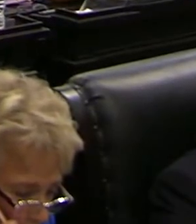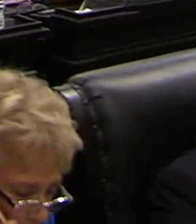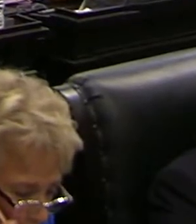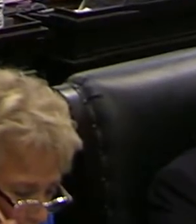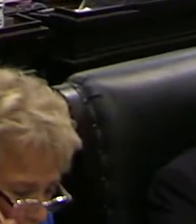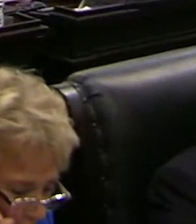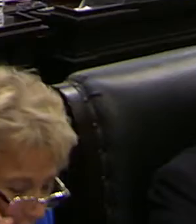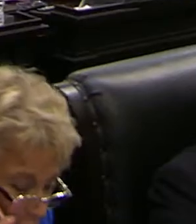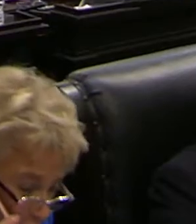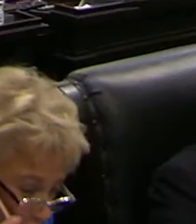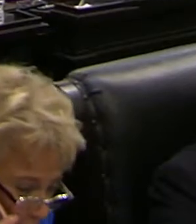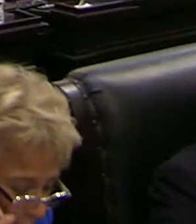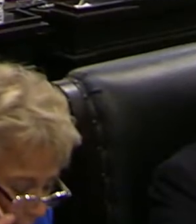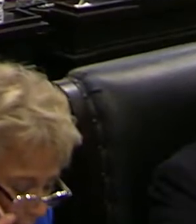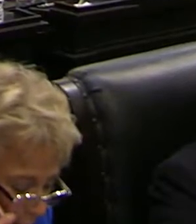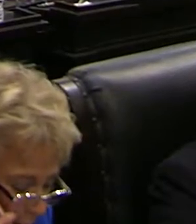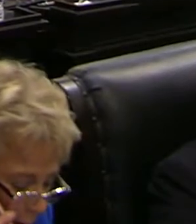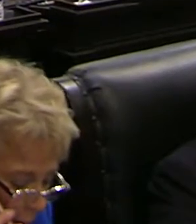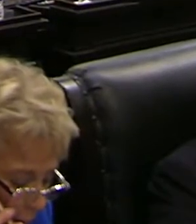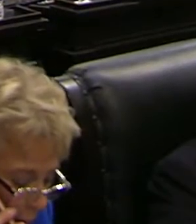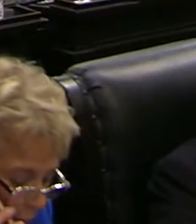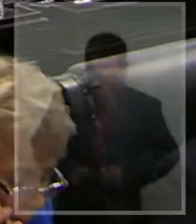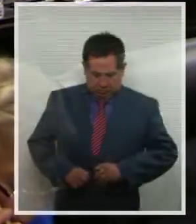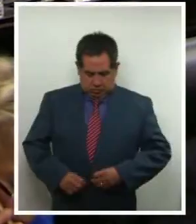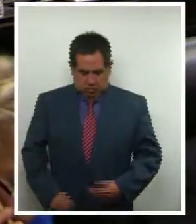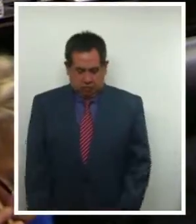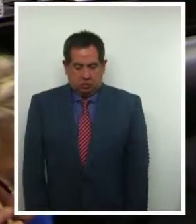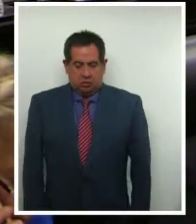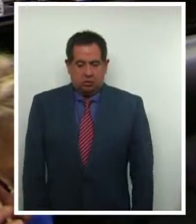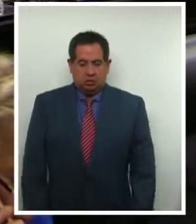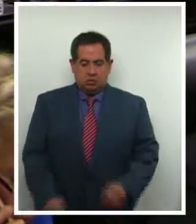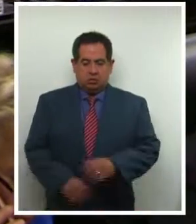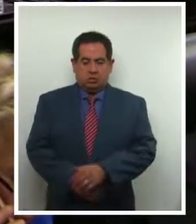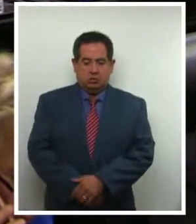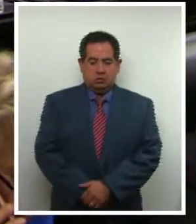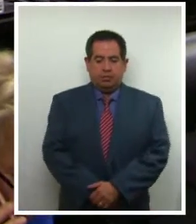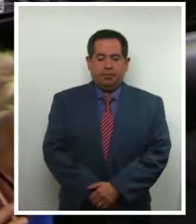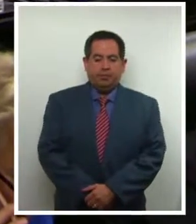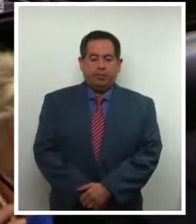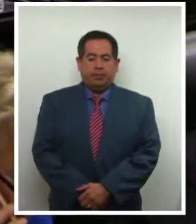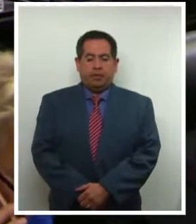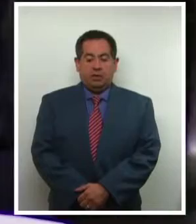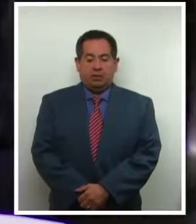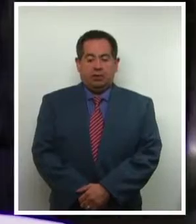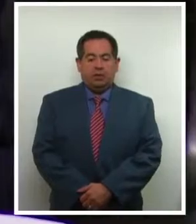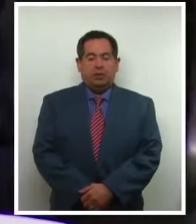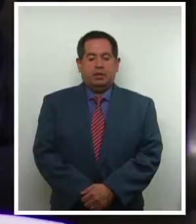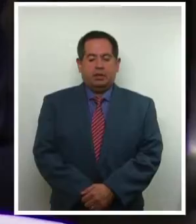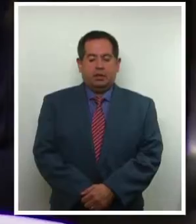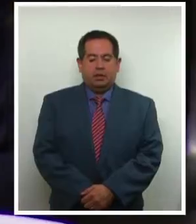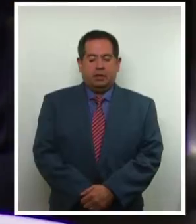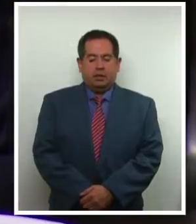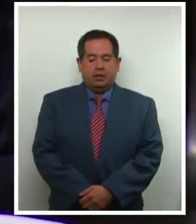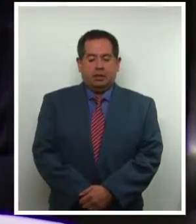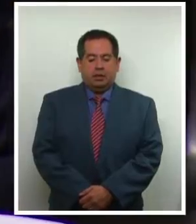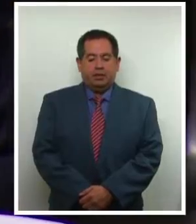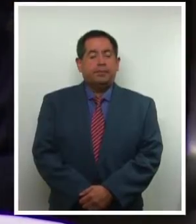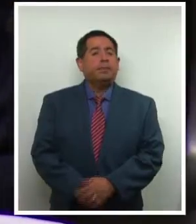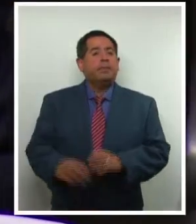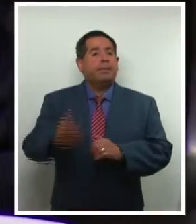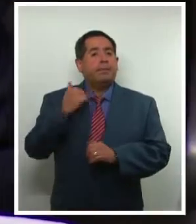Gracias. Esto es una reserva que habíamos elaborado en la Comisión de Carta de Derechos. Y